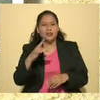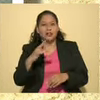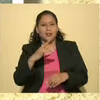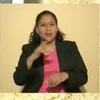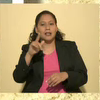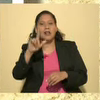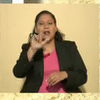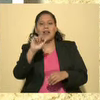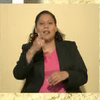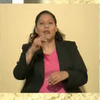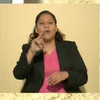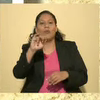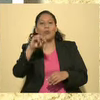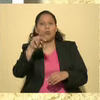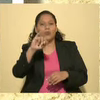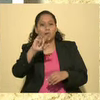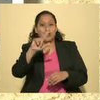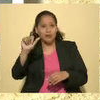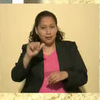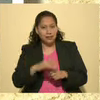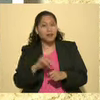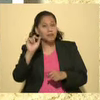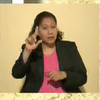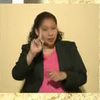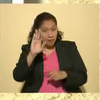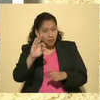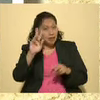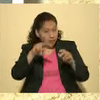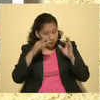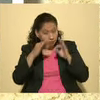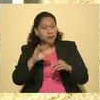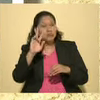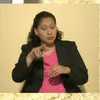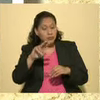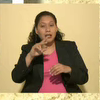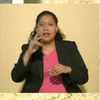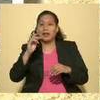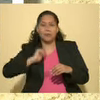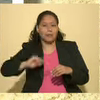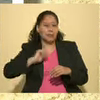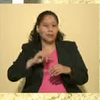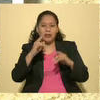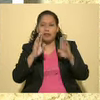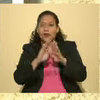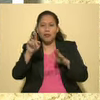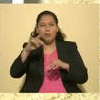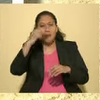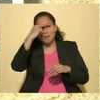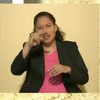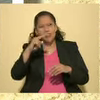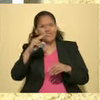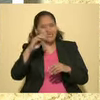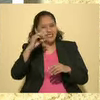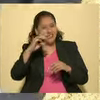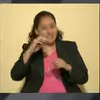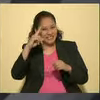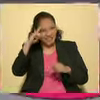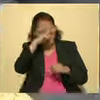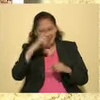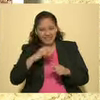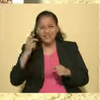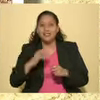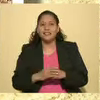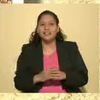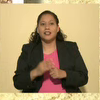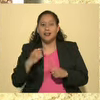la Lagunilla. Ah, o sea, del DF de adeveras. Del DF de adeveras, del México Bronco. Y de... Yo estoy en